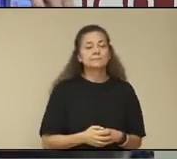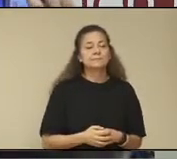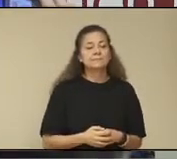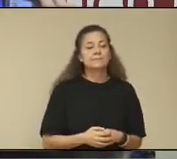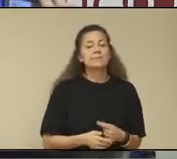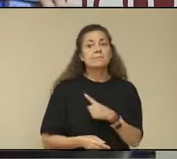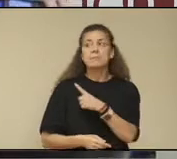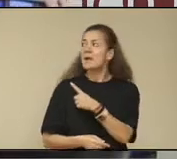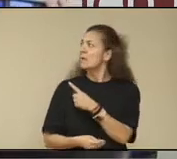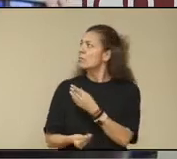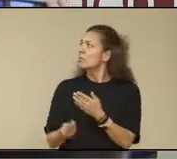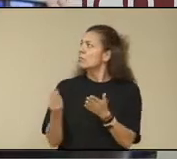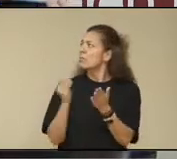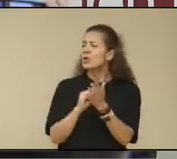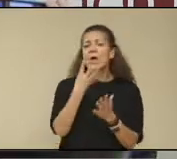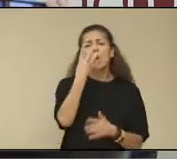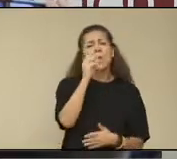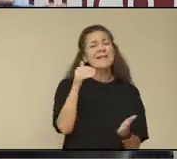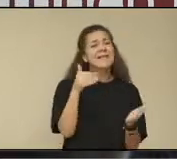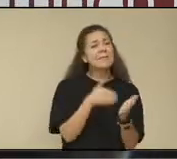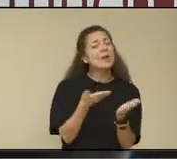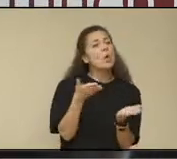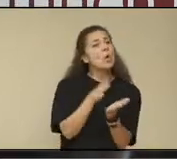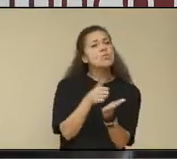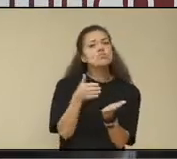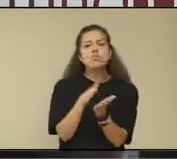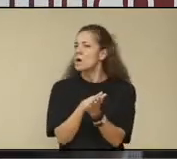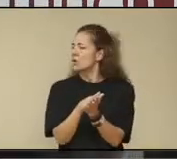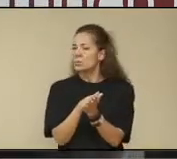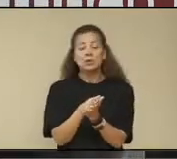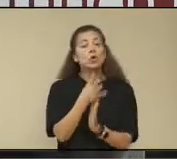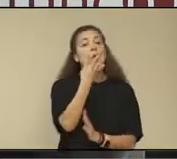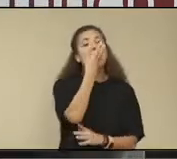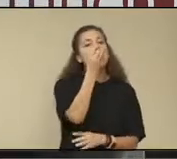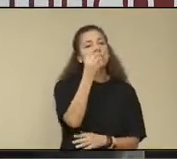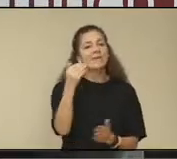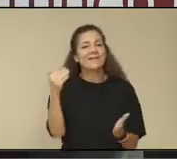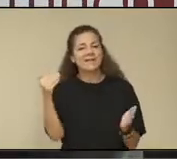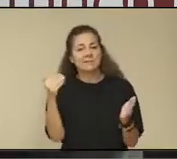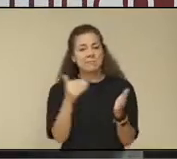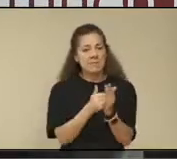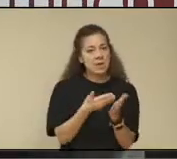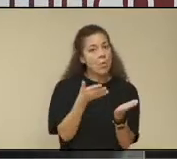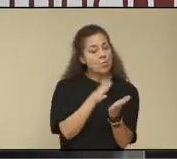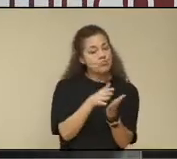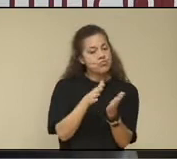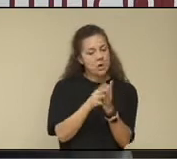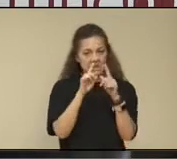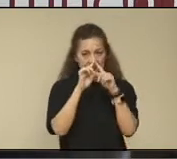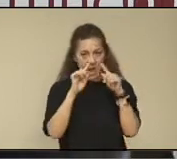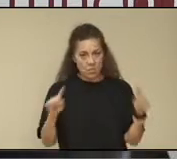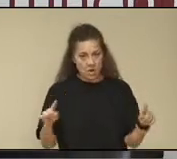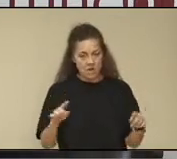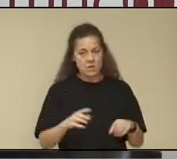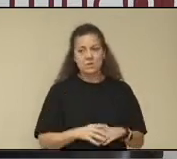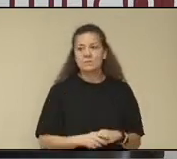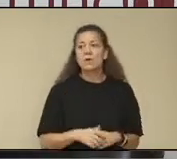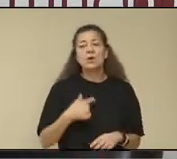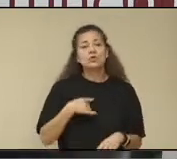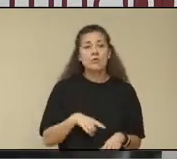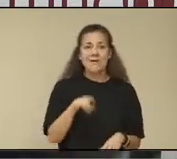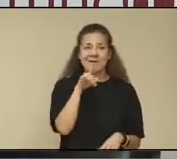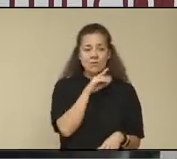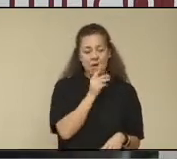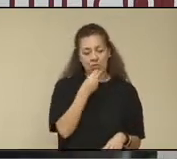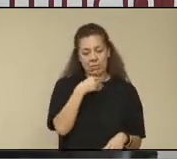pone 40.000 muertes, pero son 400.000 muertes las que produce anualmente al año. Me he equivocado en un cero.